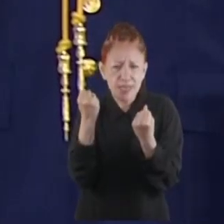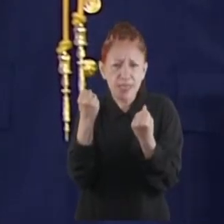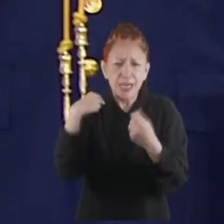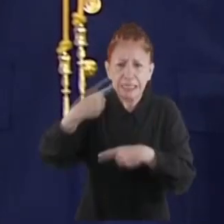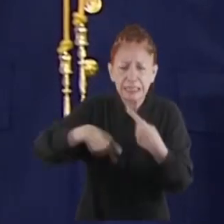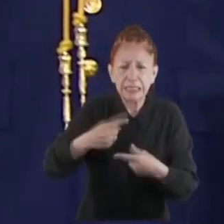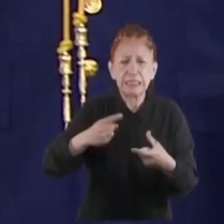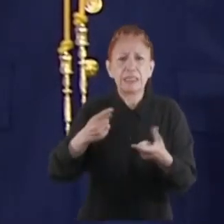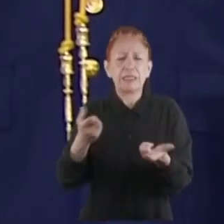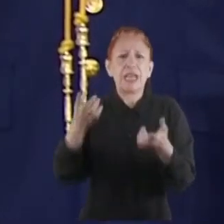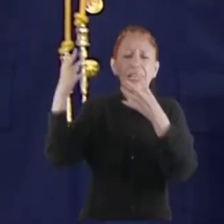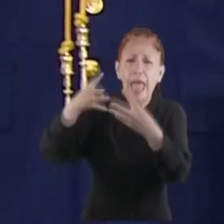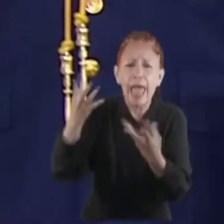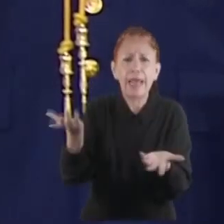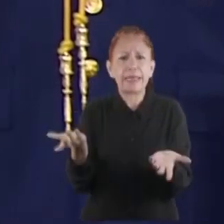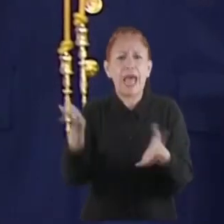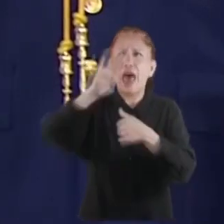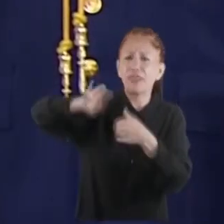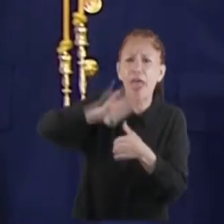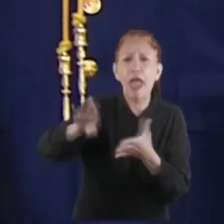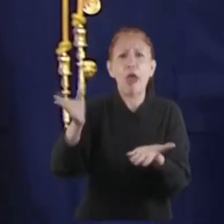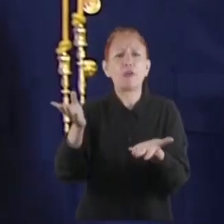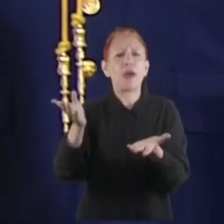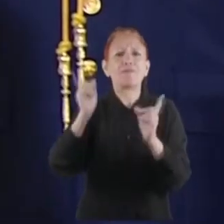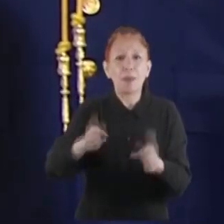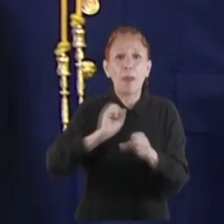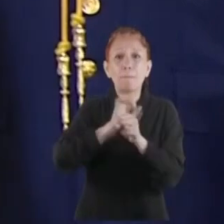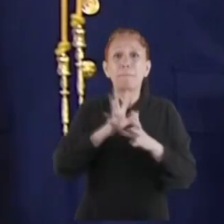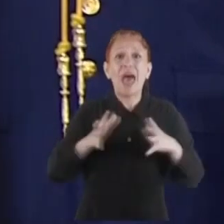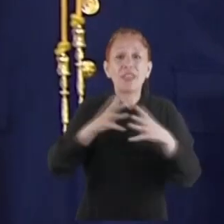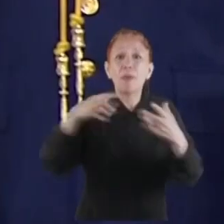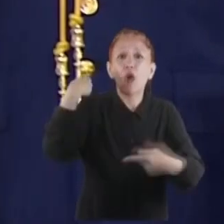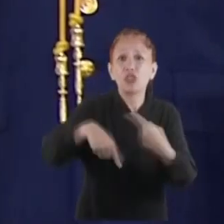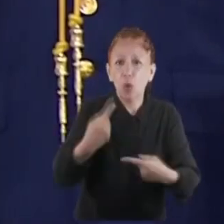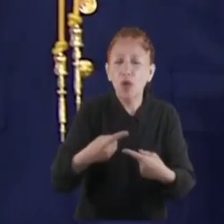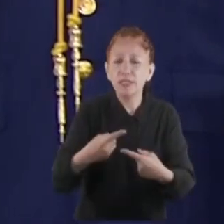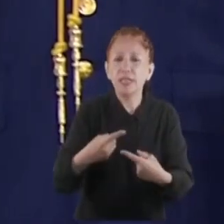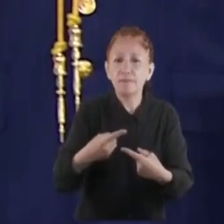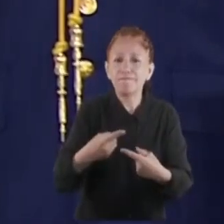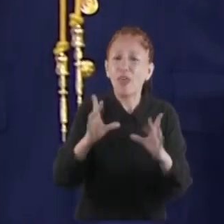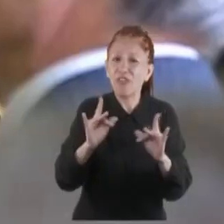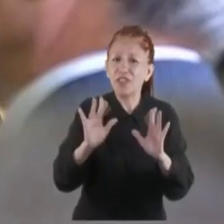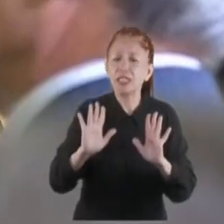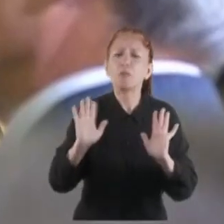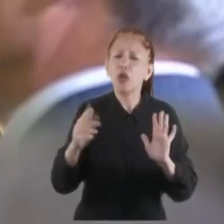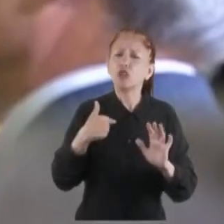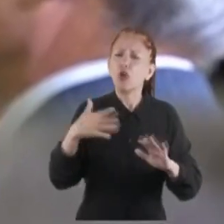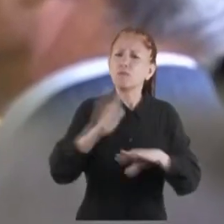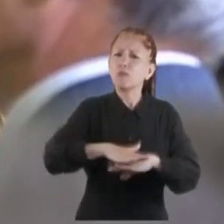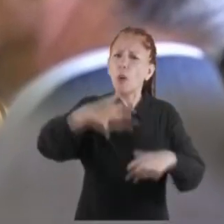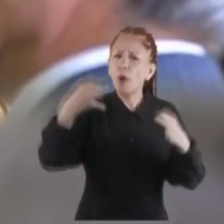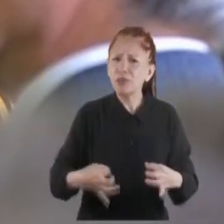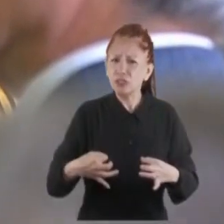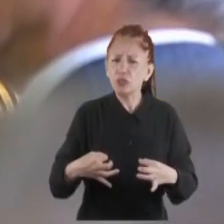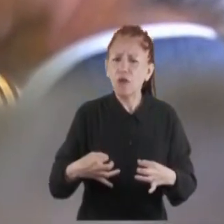externa asociada, la guerra y las consecuencias de la pandemia, sigo manteniendo mi compromiso de fortalecer la defensa